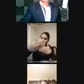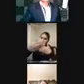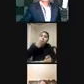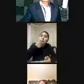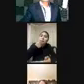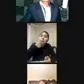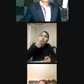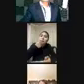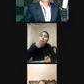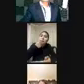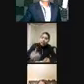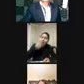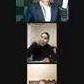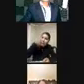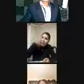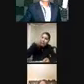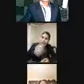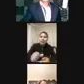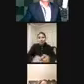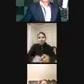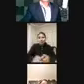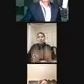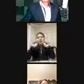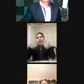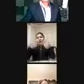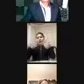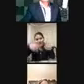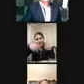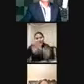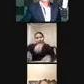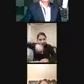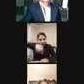del día, creo, si no me equivoco, el jueves. Entonces,